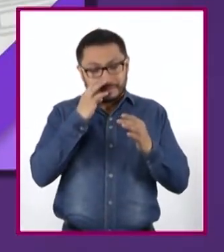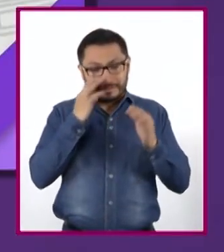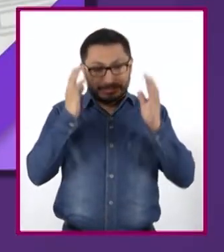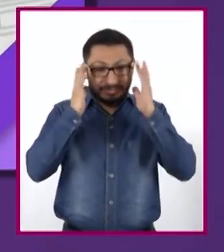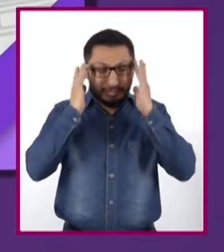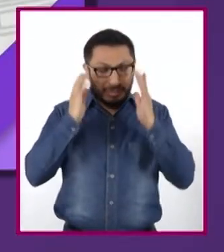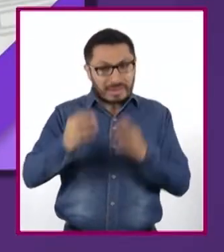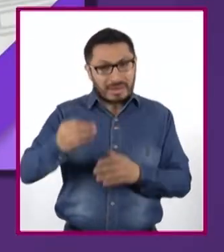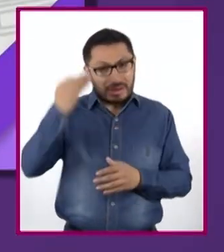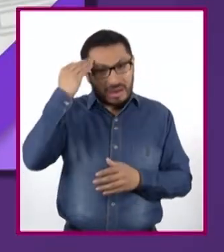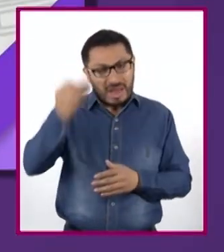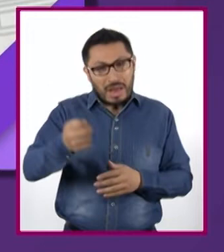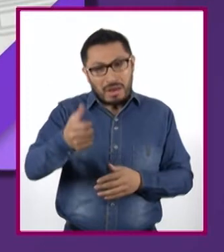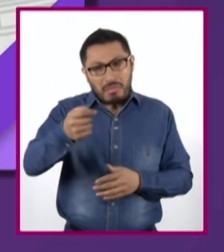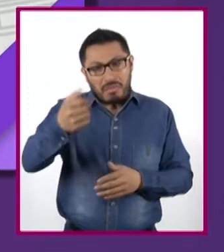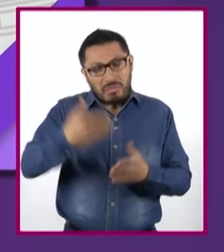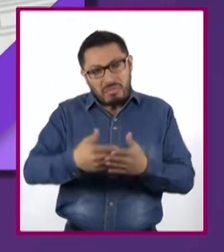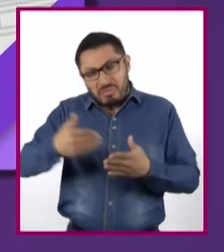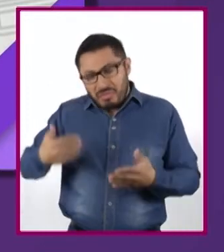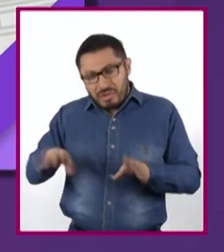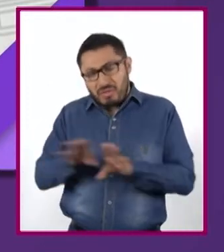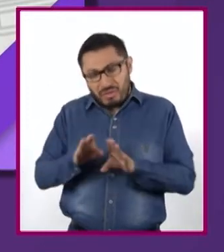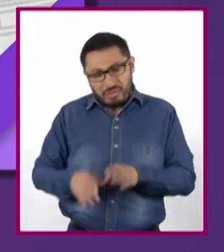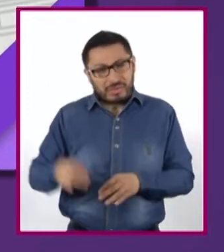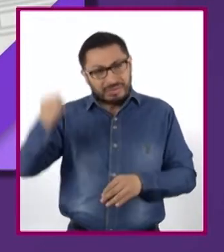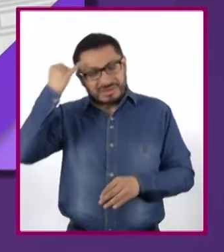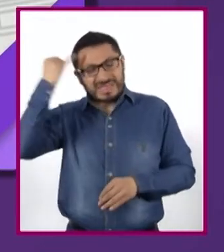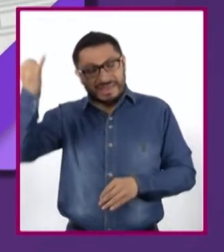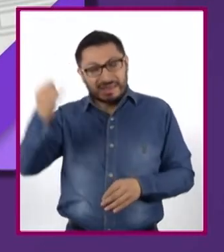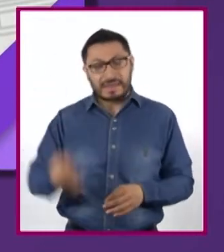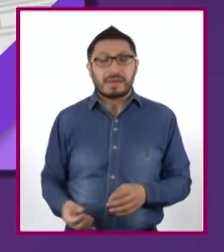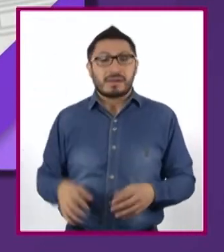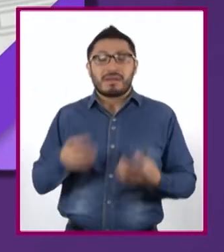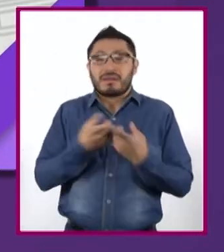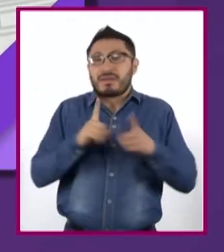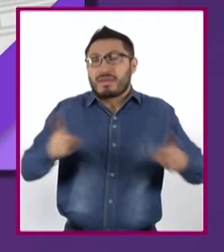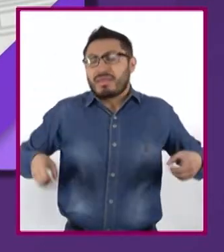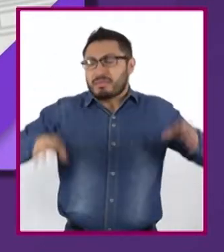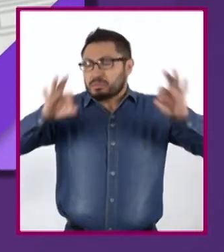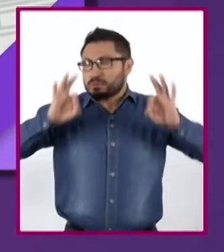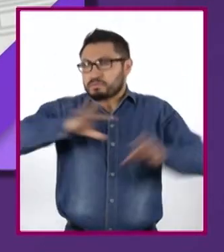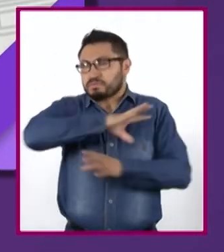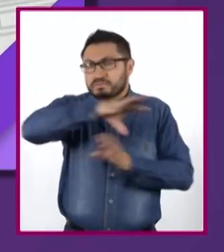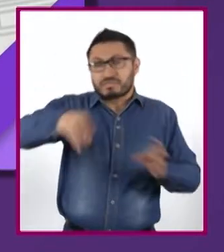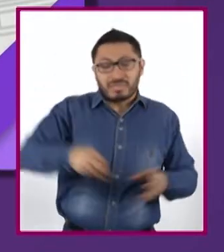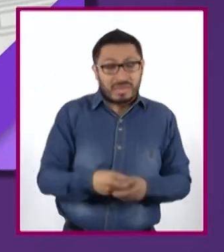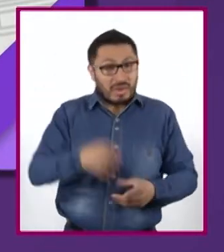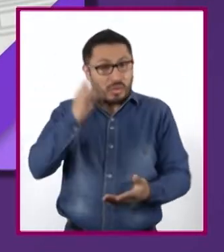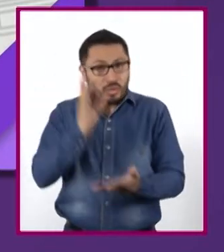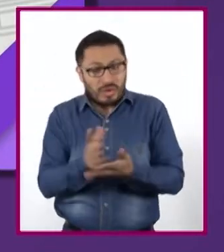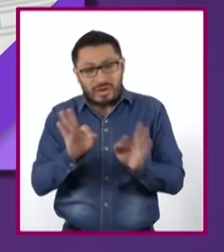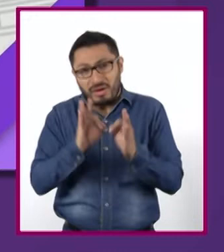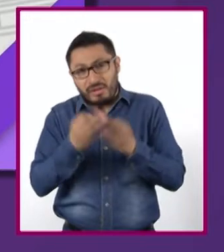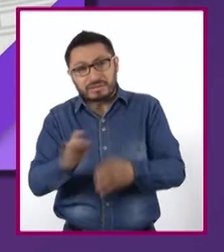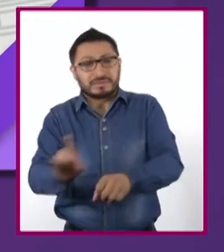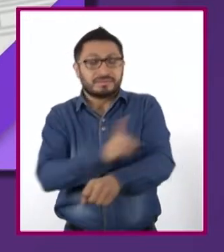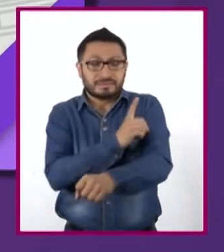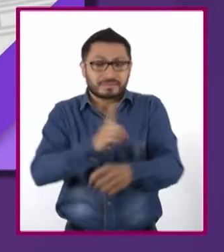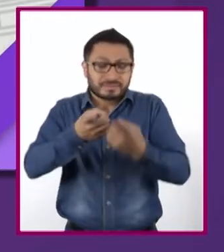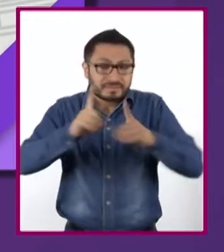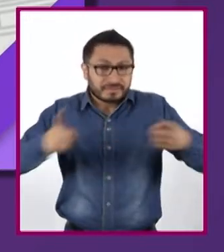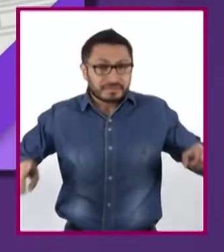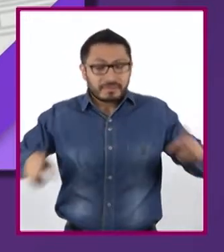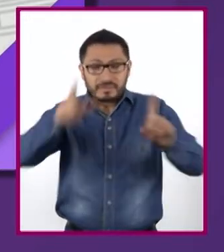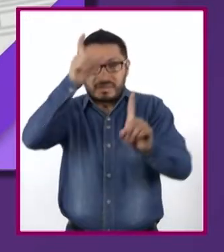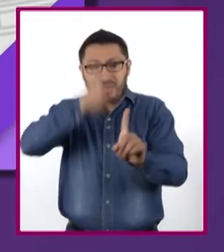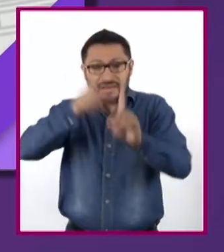Hasta hace poco se tenía la creencia de que se alcanzaba el desarrollo pleno, favoreciendo un sano desarrollo físico, aunado a una